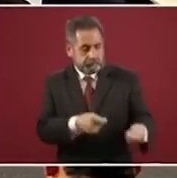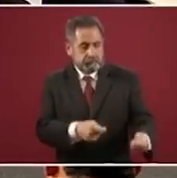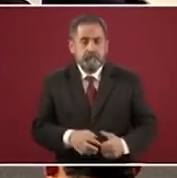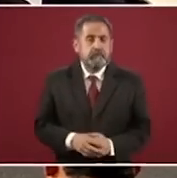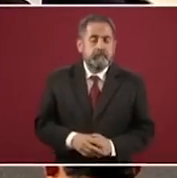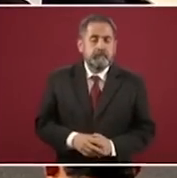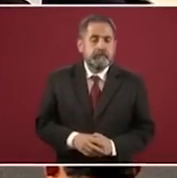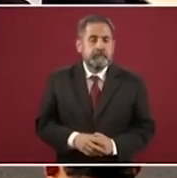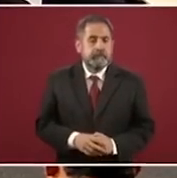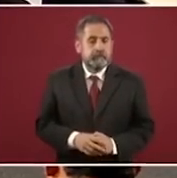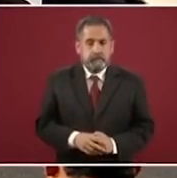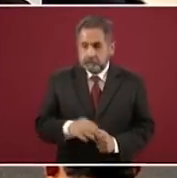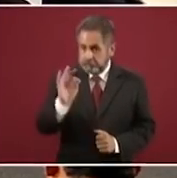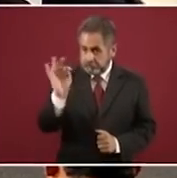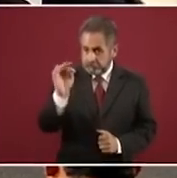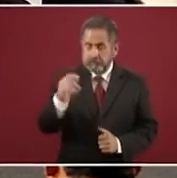Si